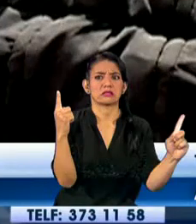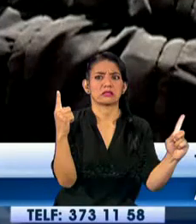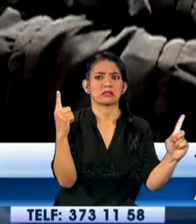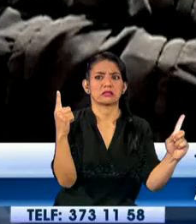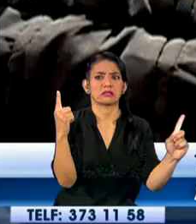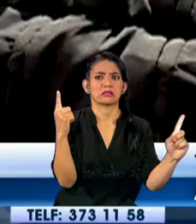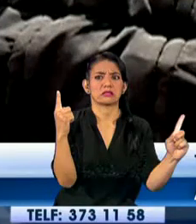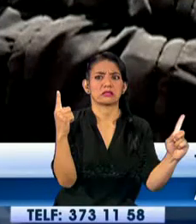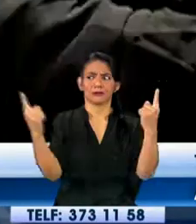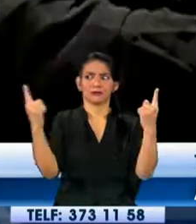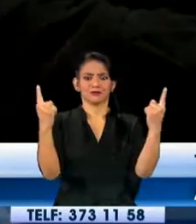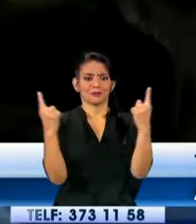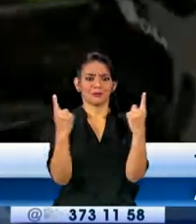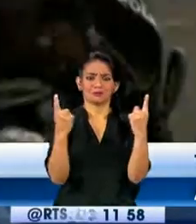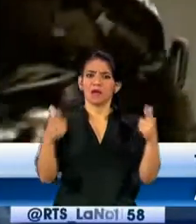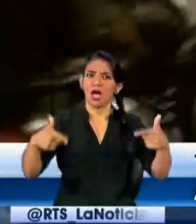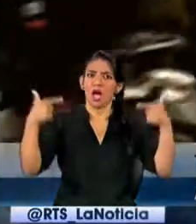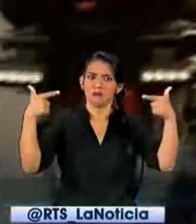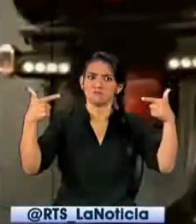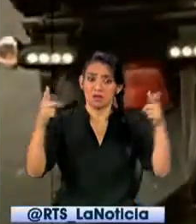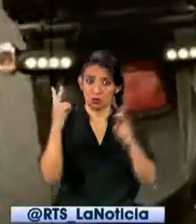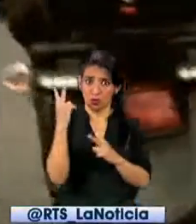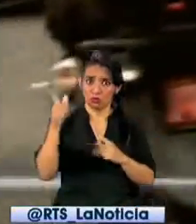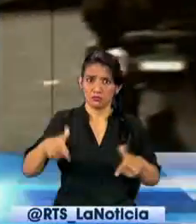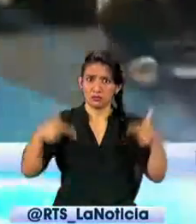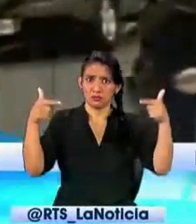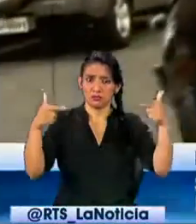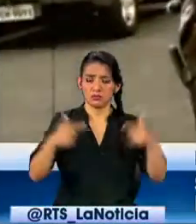también, armado igual.